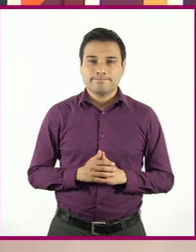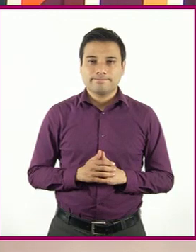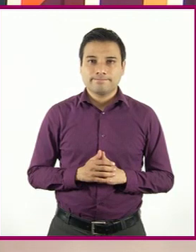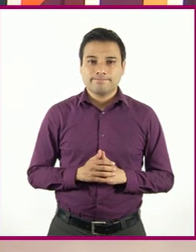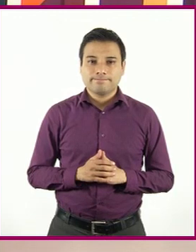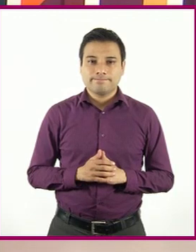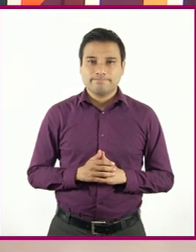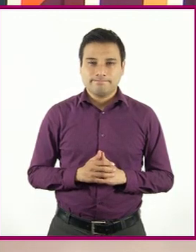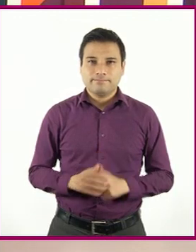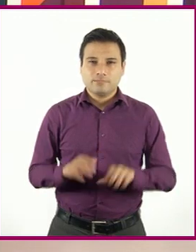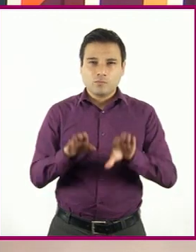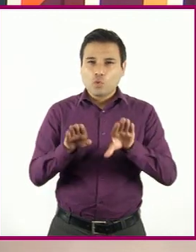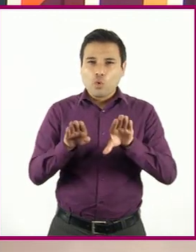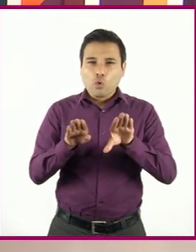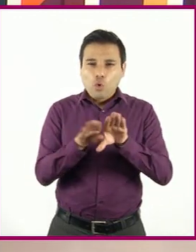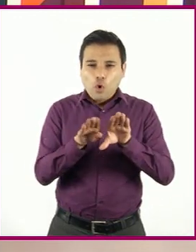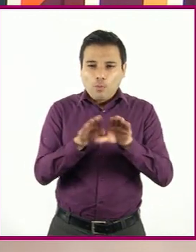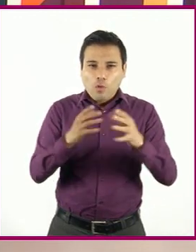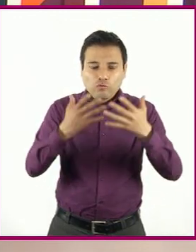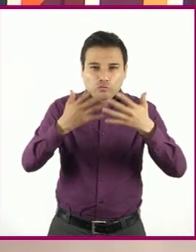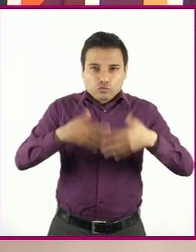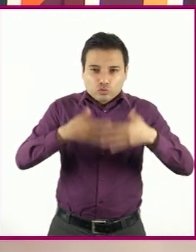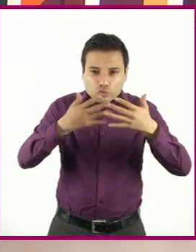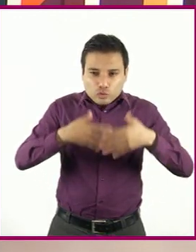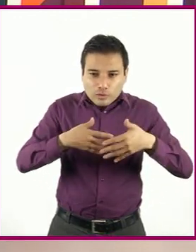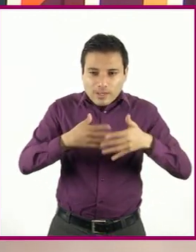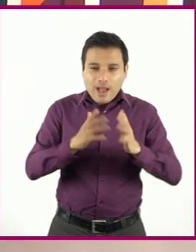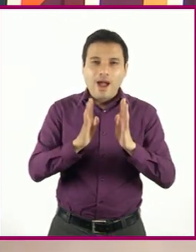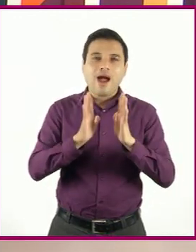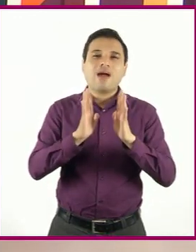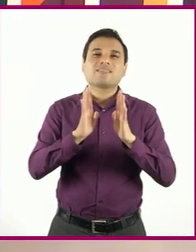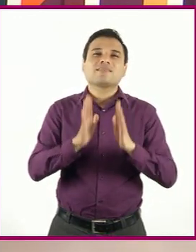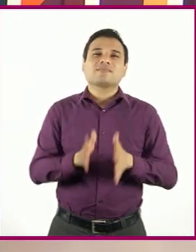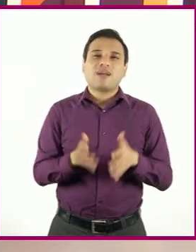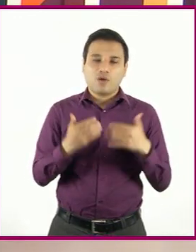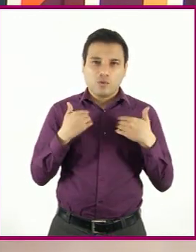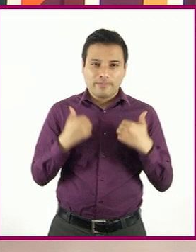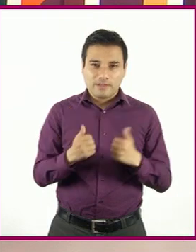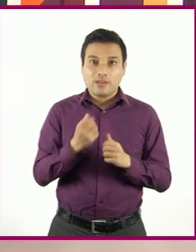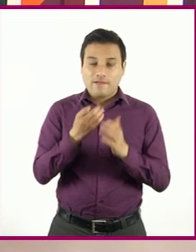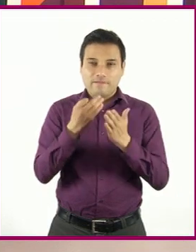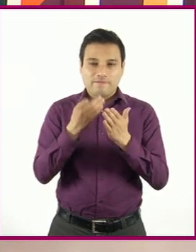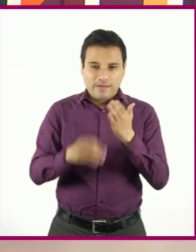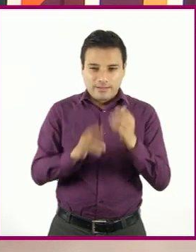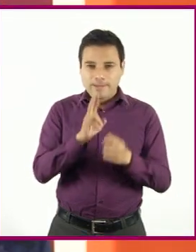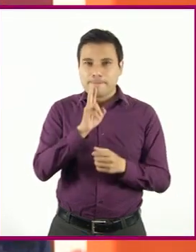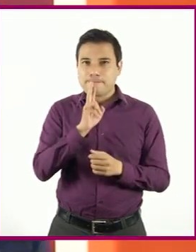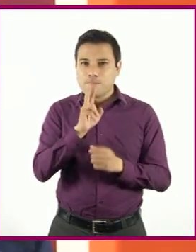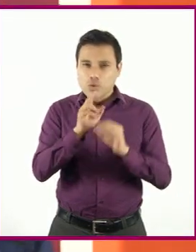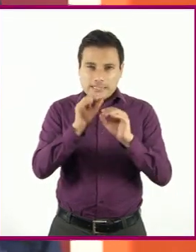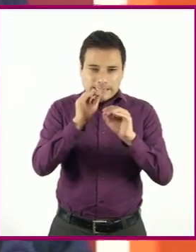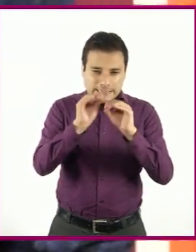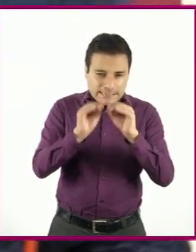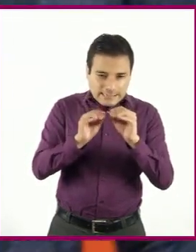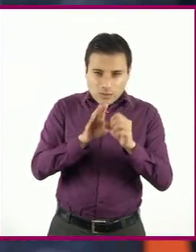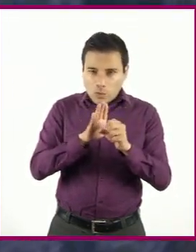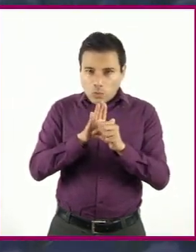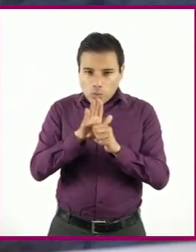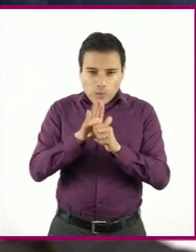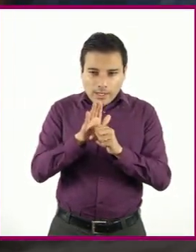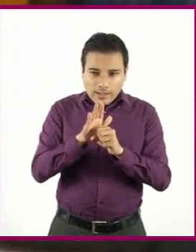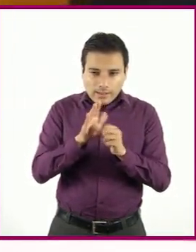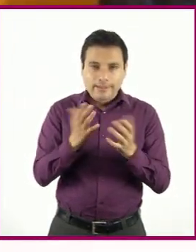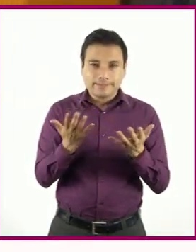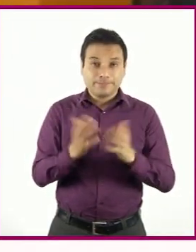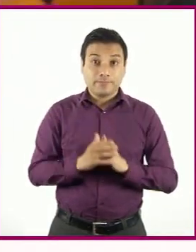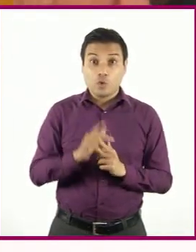el funcionamiento, qué elementos debe de componer y las mejoras que se le tienen que hacer a este objeto, porque los